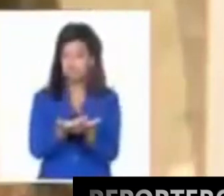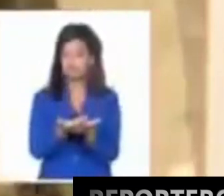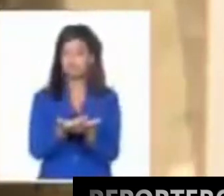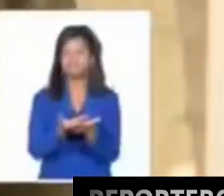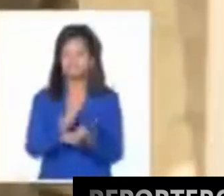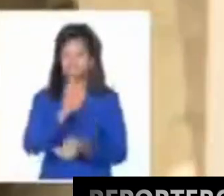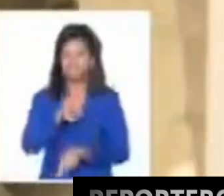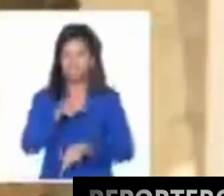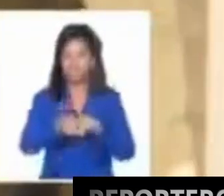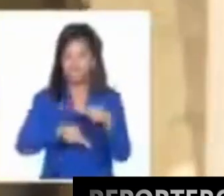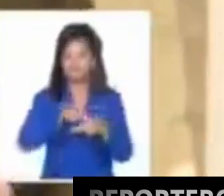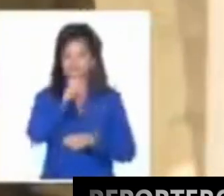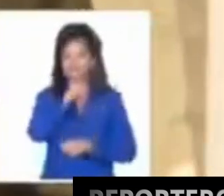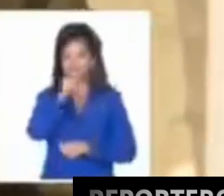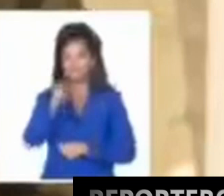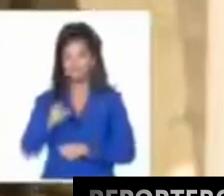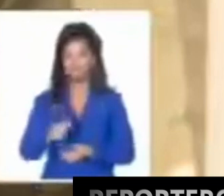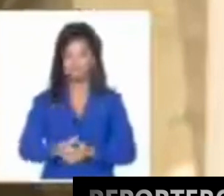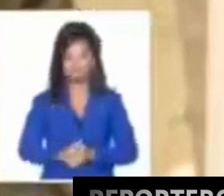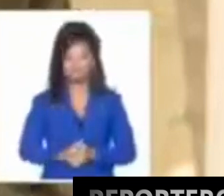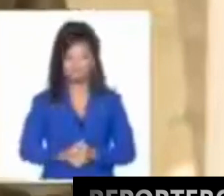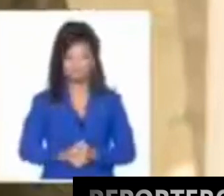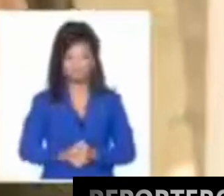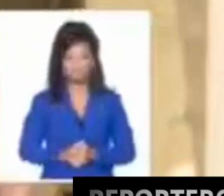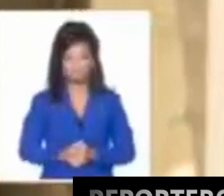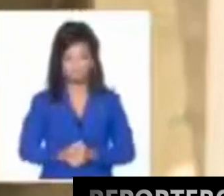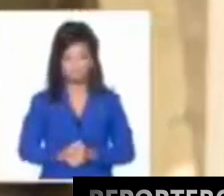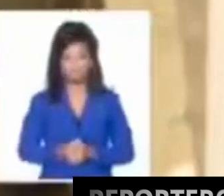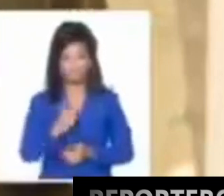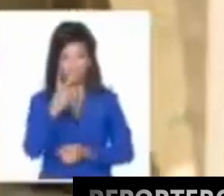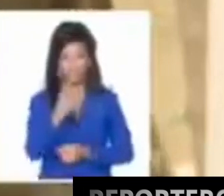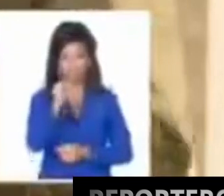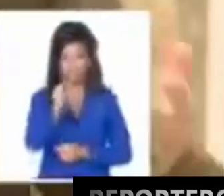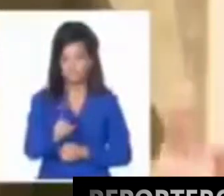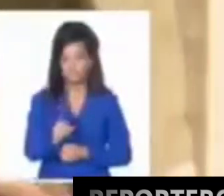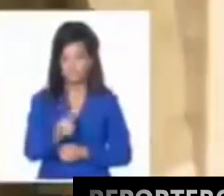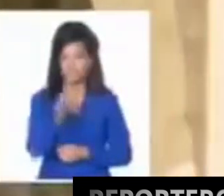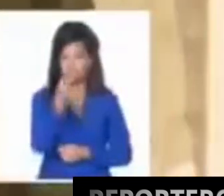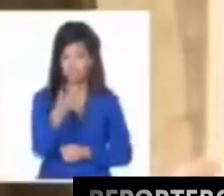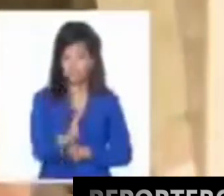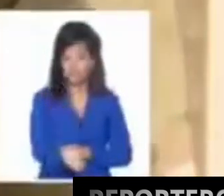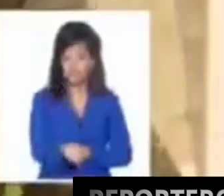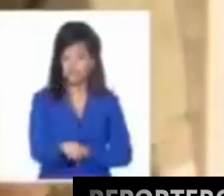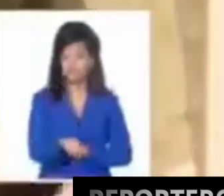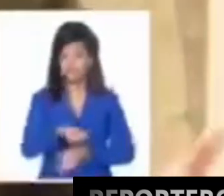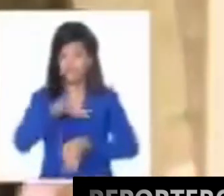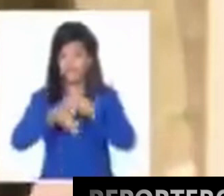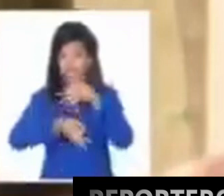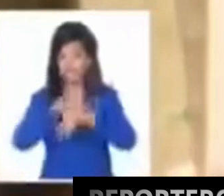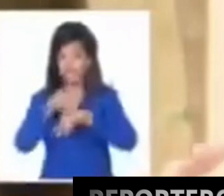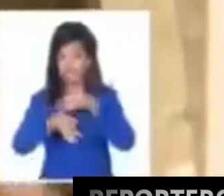hechos y la implicación de estas personas en estos hechos. Básicamente dos, o sea, uno relacionado con las declaraciones que han hecho espontáneamente, que han